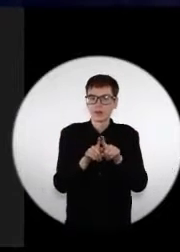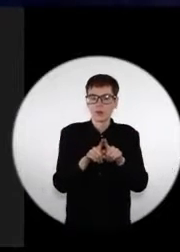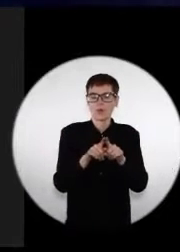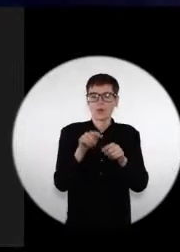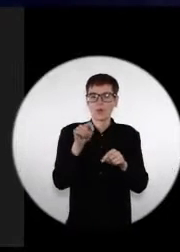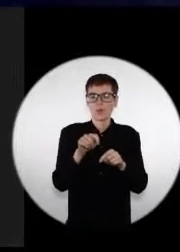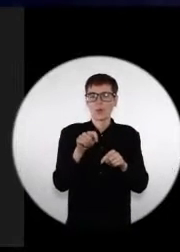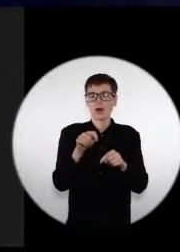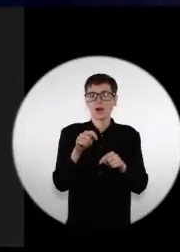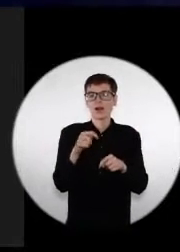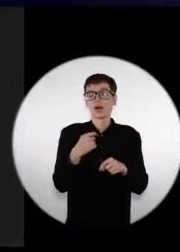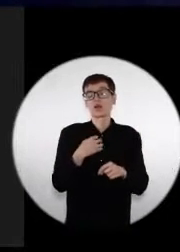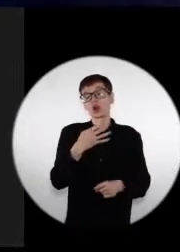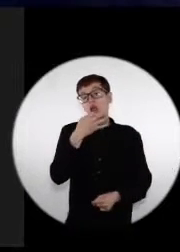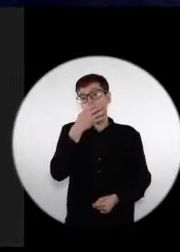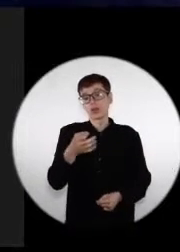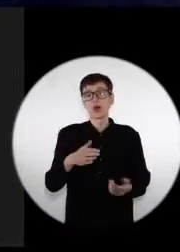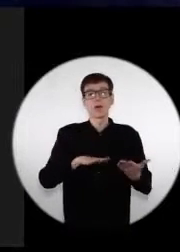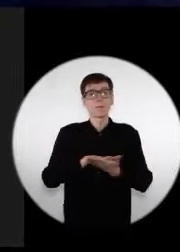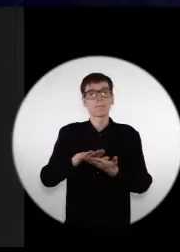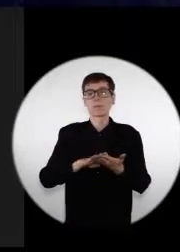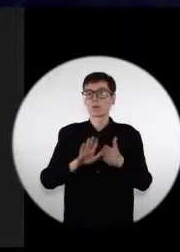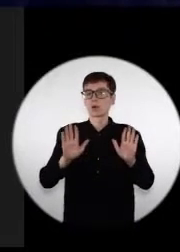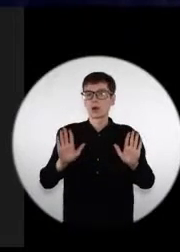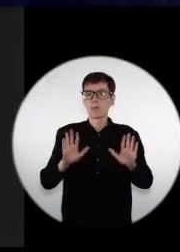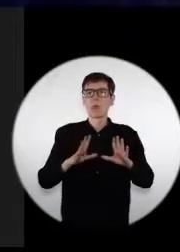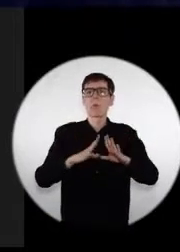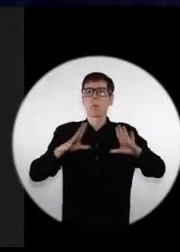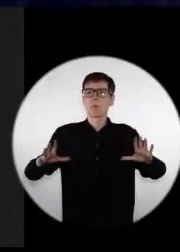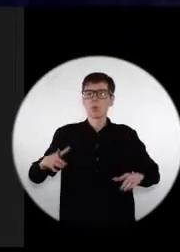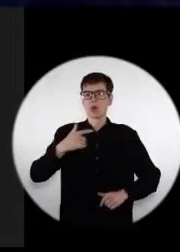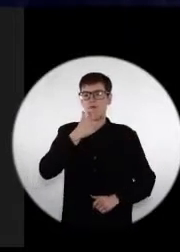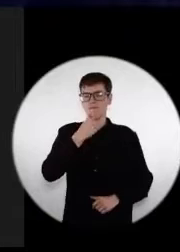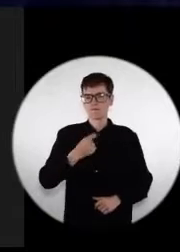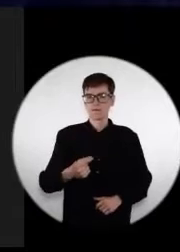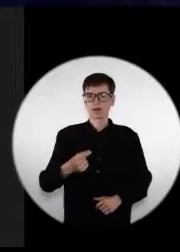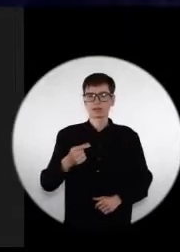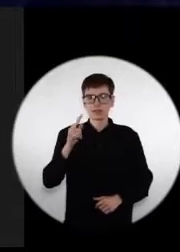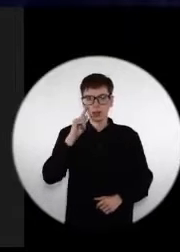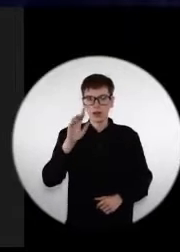pero produce produce mucho más yo te diría que por ejemplo